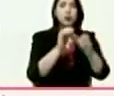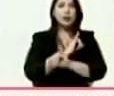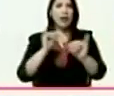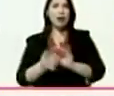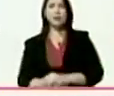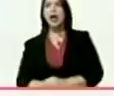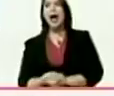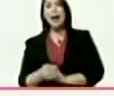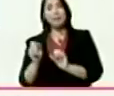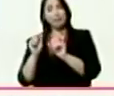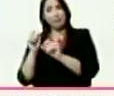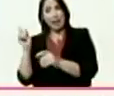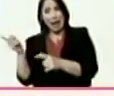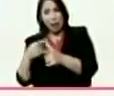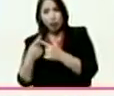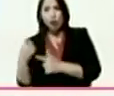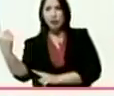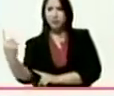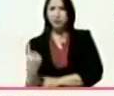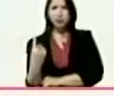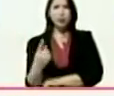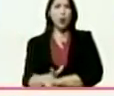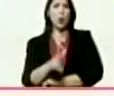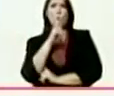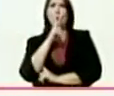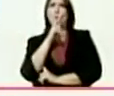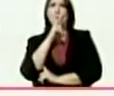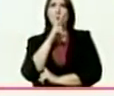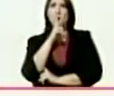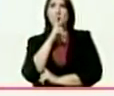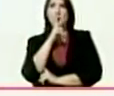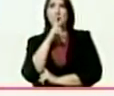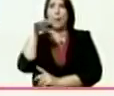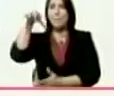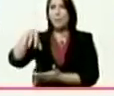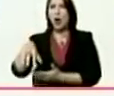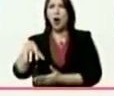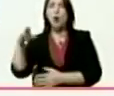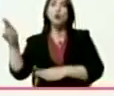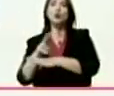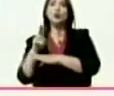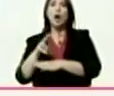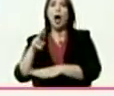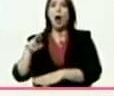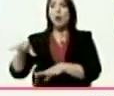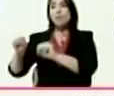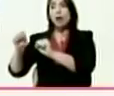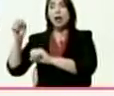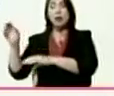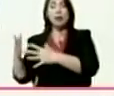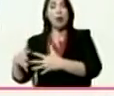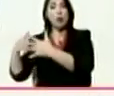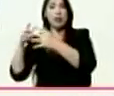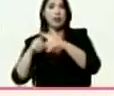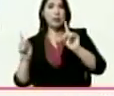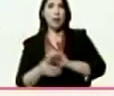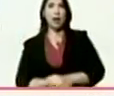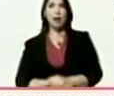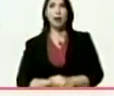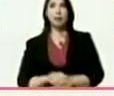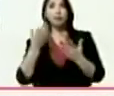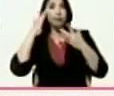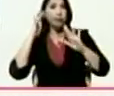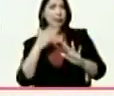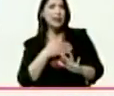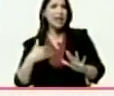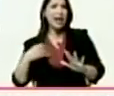rancio de los represores a escala regional, utilizado por el imperio estadounidense para intentar